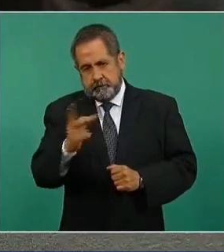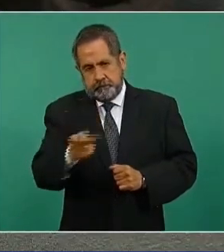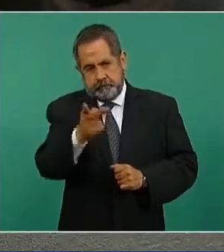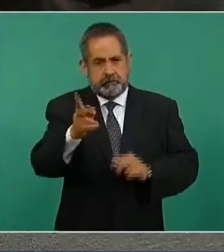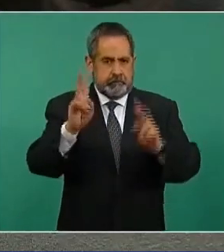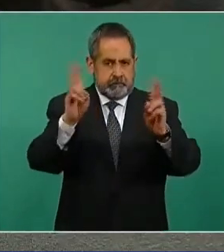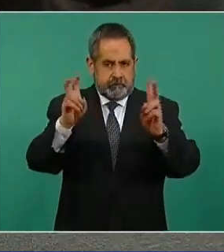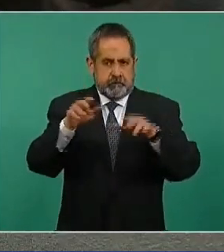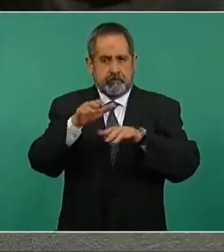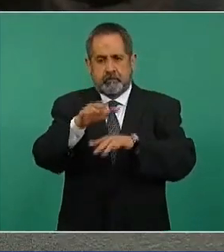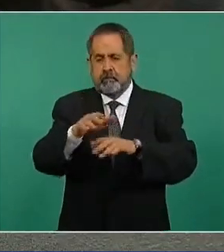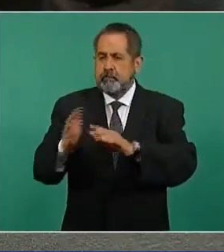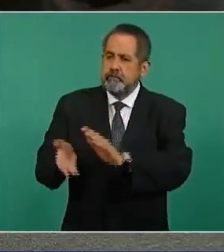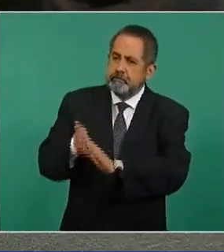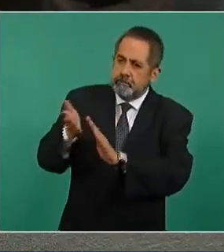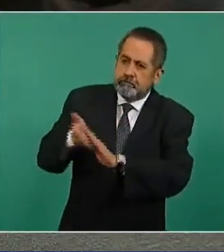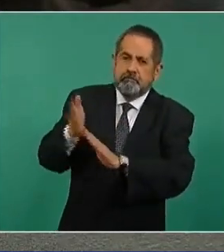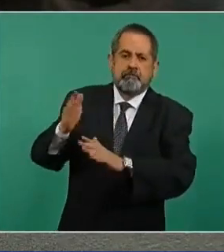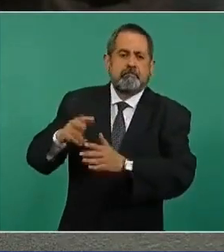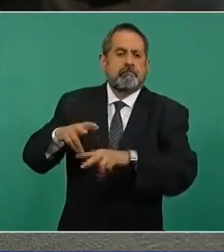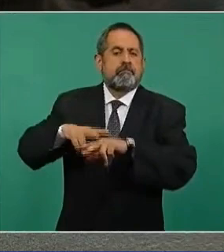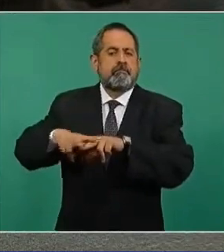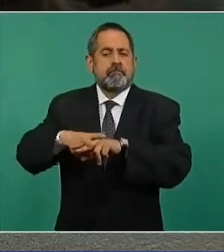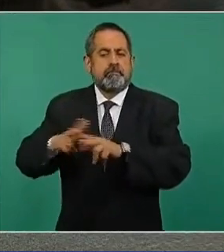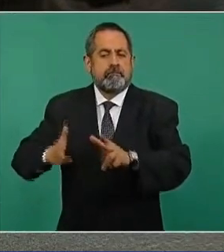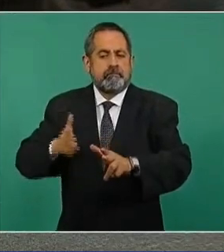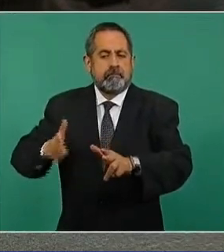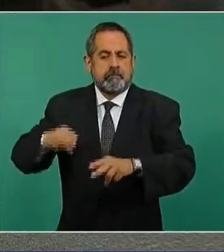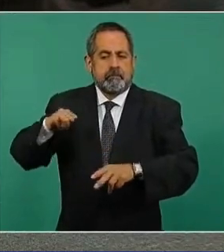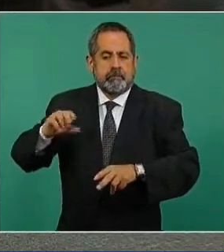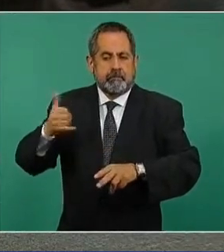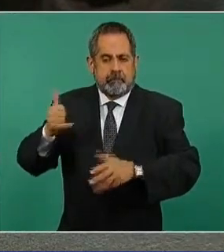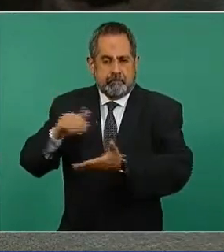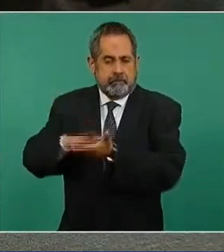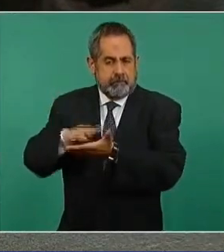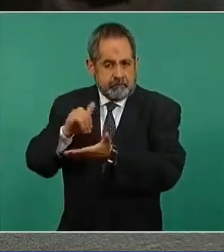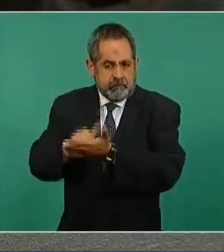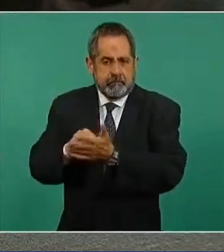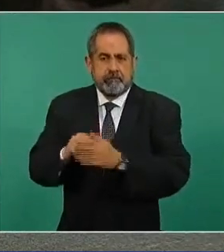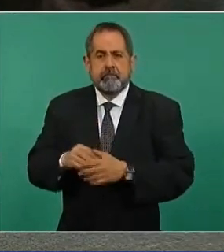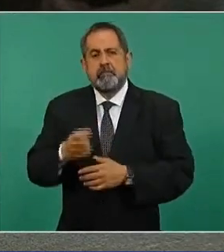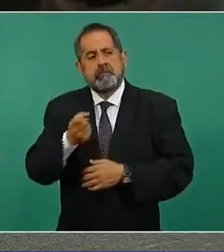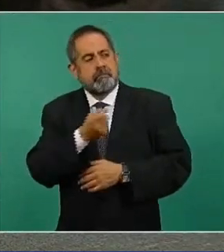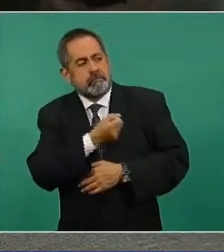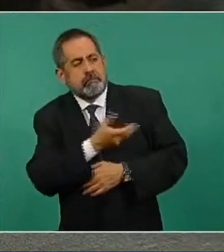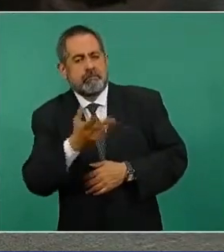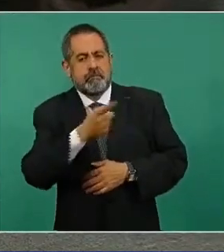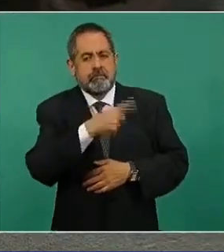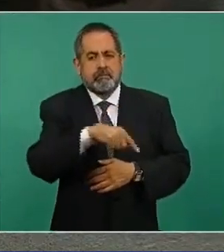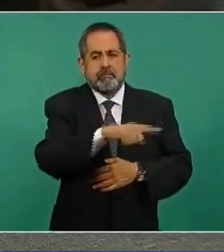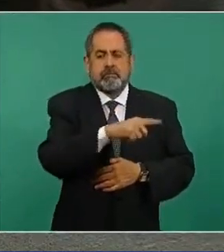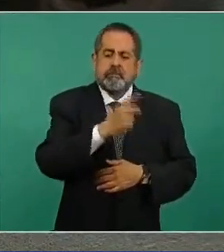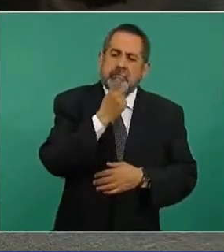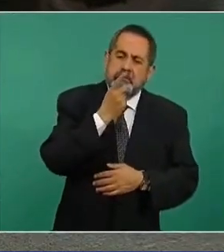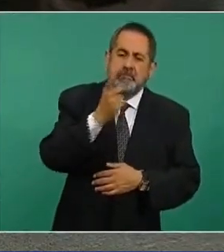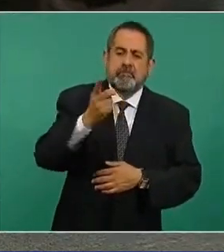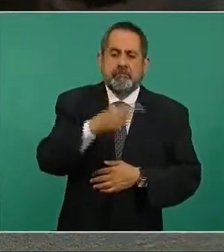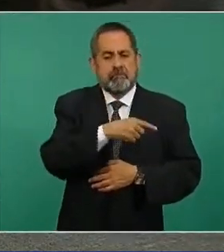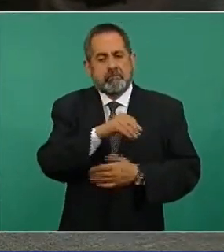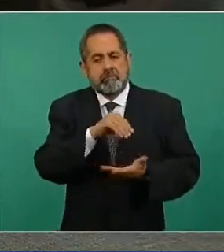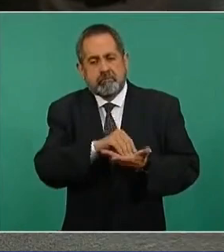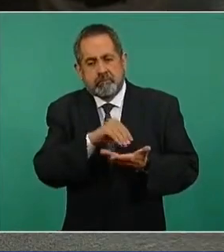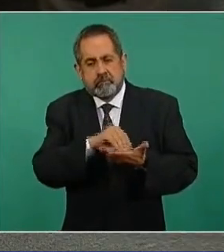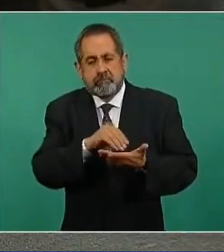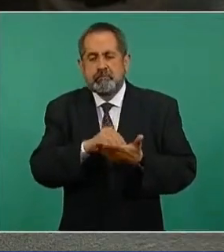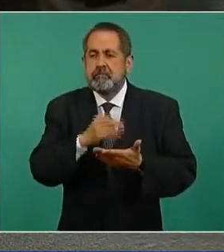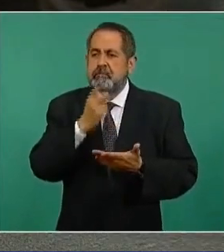obras del Tren Maya, hemos encontrado a muchos ambientalistas que siguen